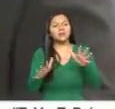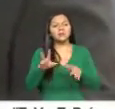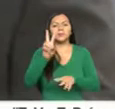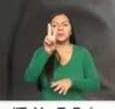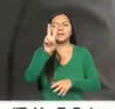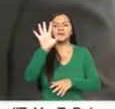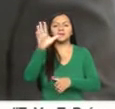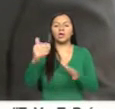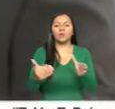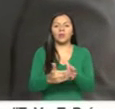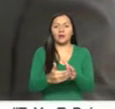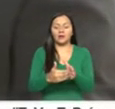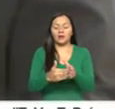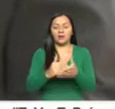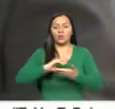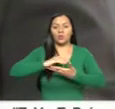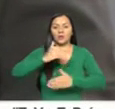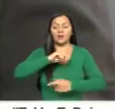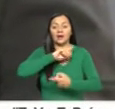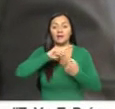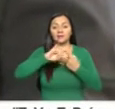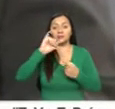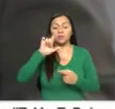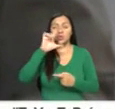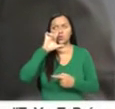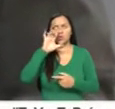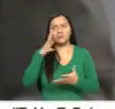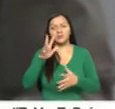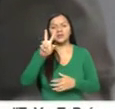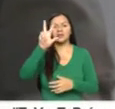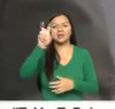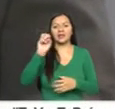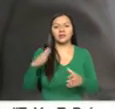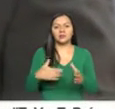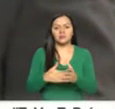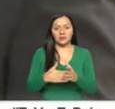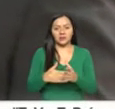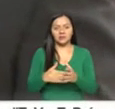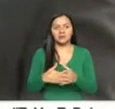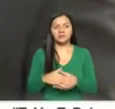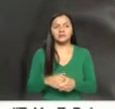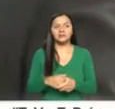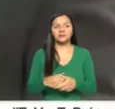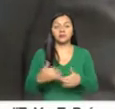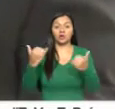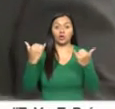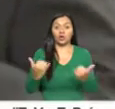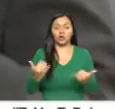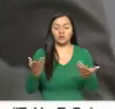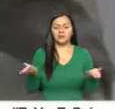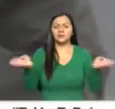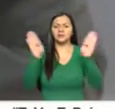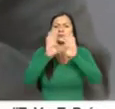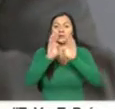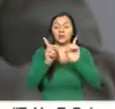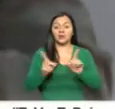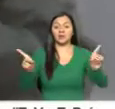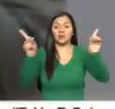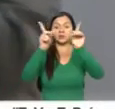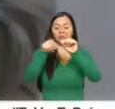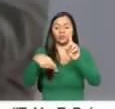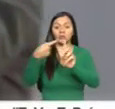25,000 cuentas. En el mes de julio, algo más de 30,000 cuentas. Y ahora, ya en este